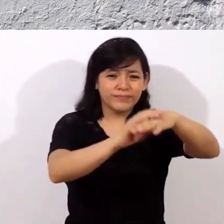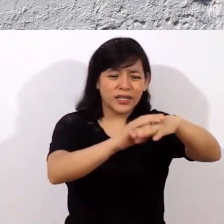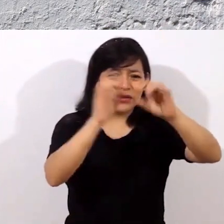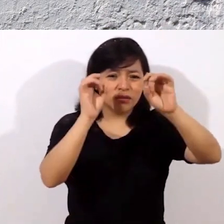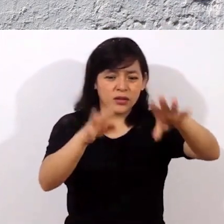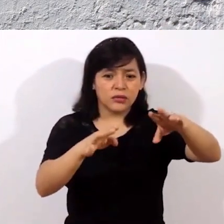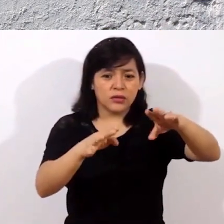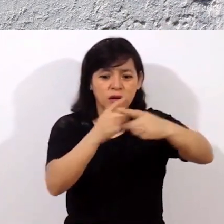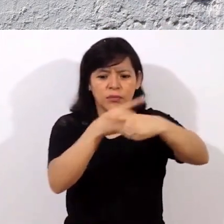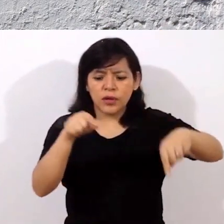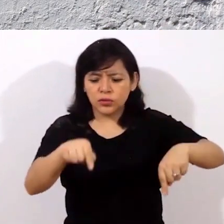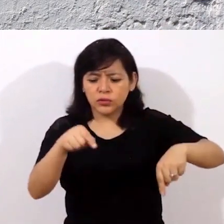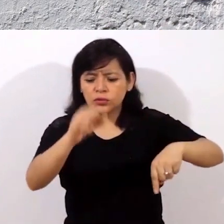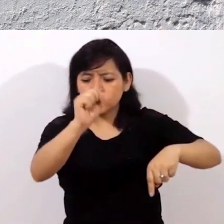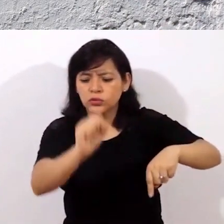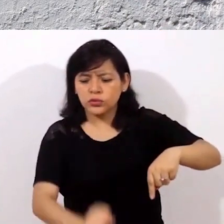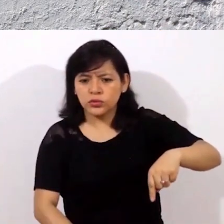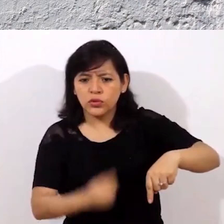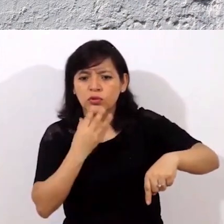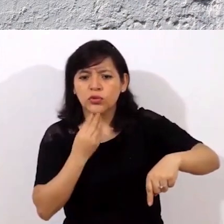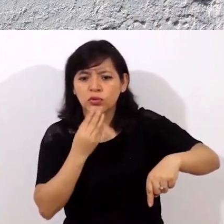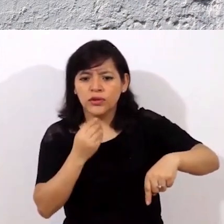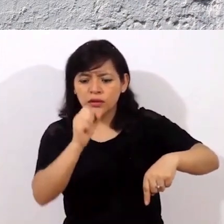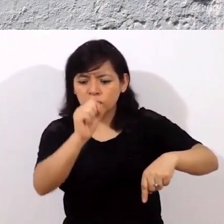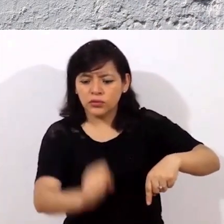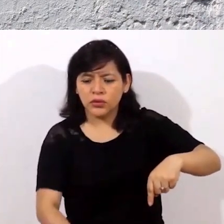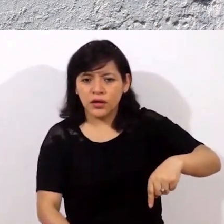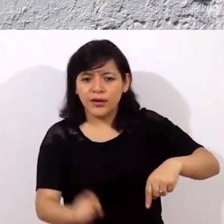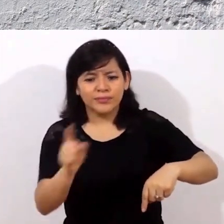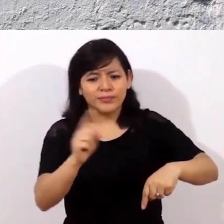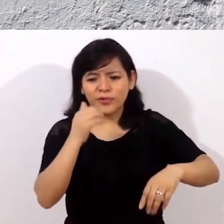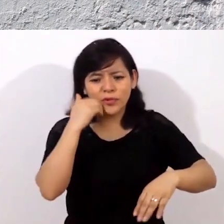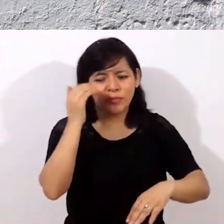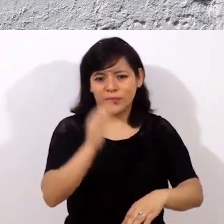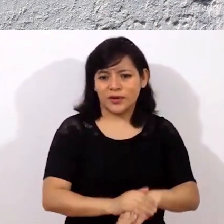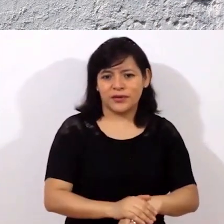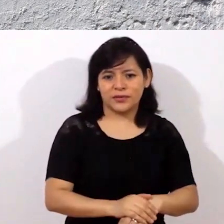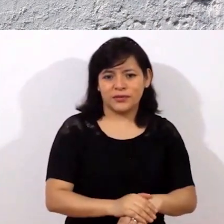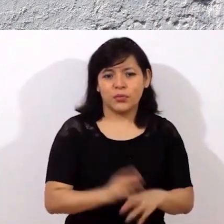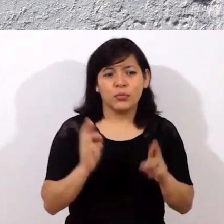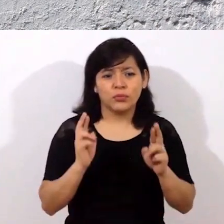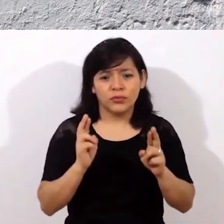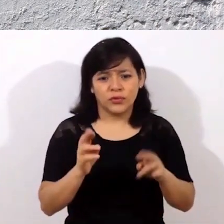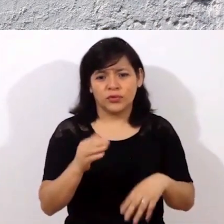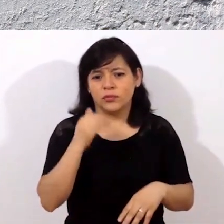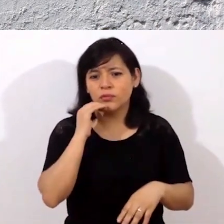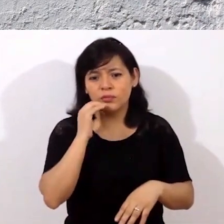a Bet-Aben, ni juréis, vive Jehová. Dice, no entréis a Gilgal.